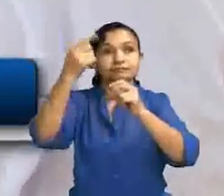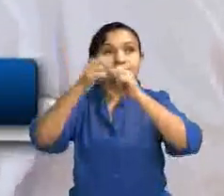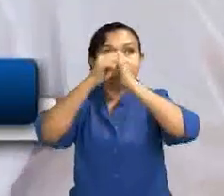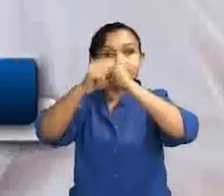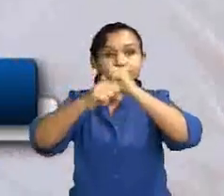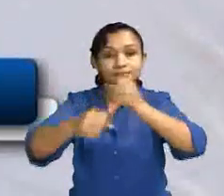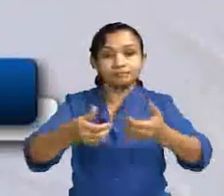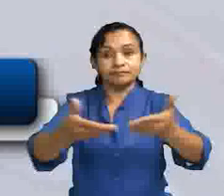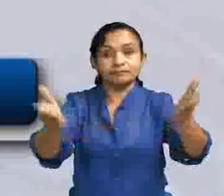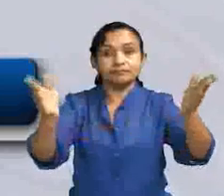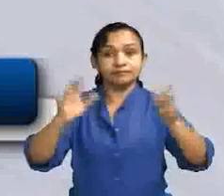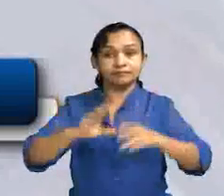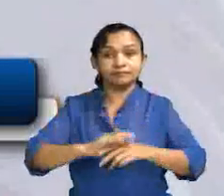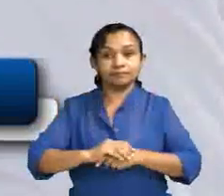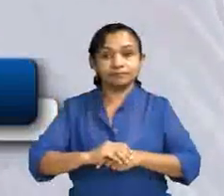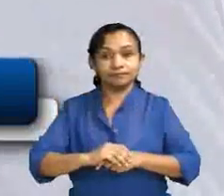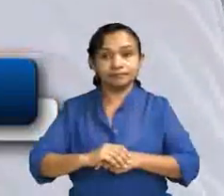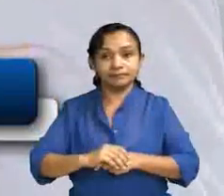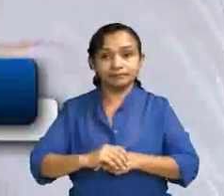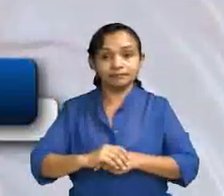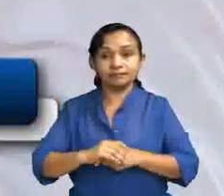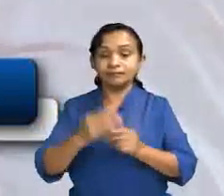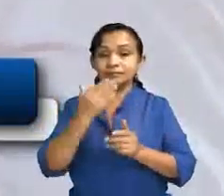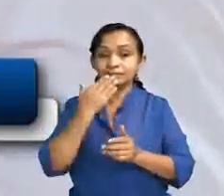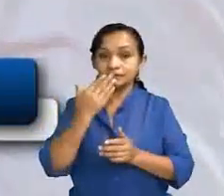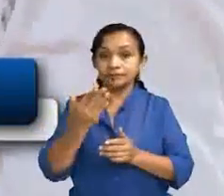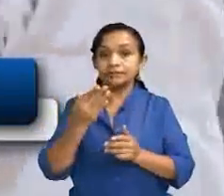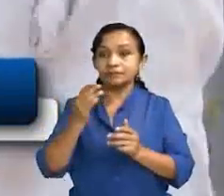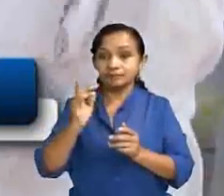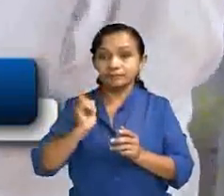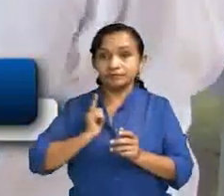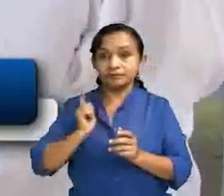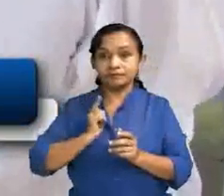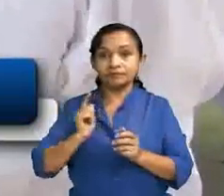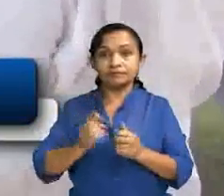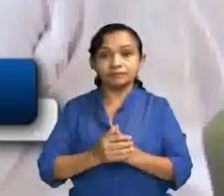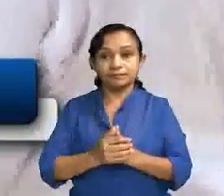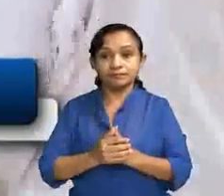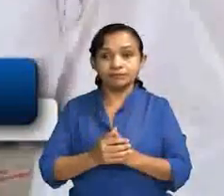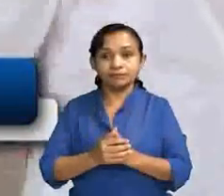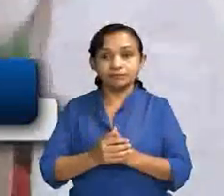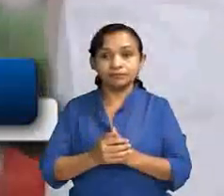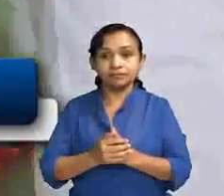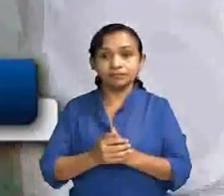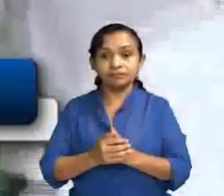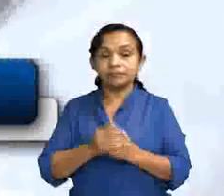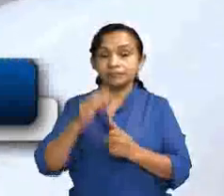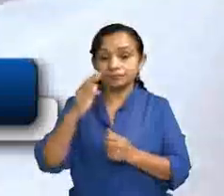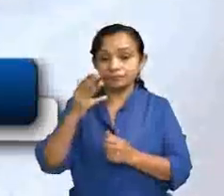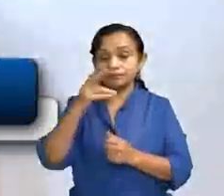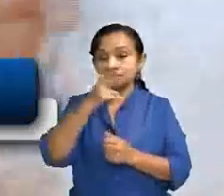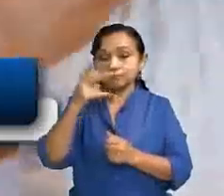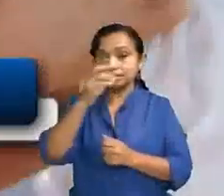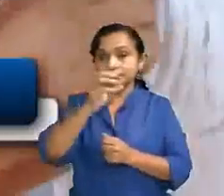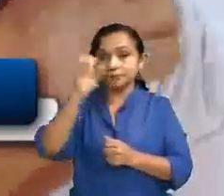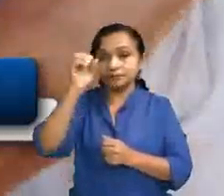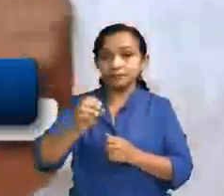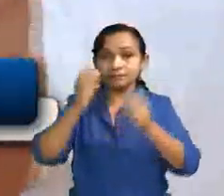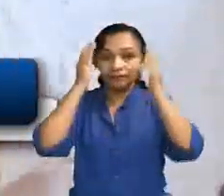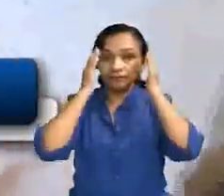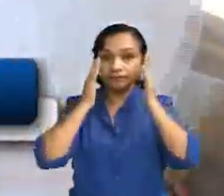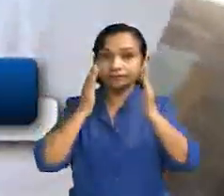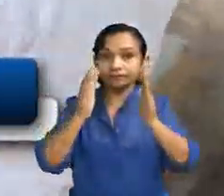que lidera pues este buen cumplimiento de nuestro 98% de cobertura.